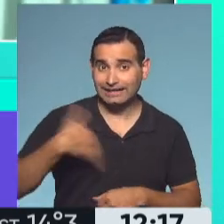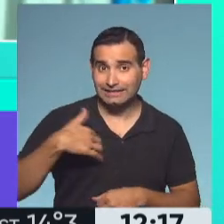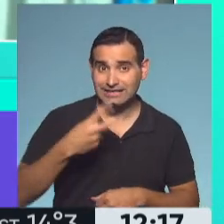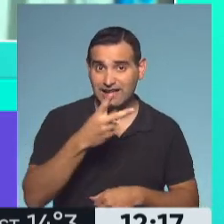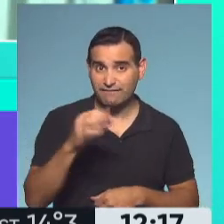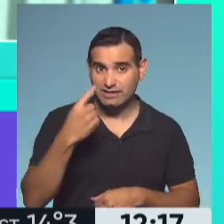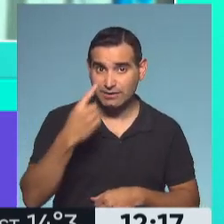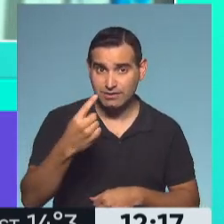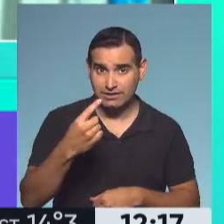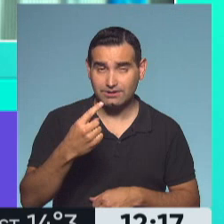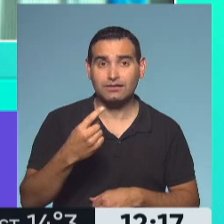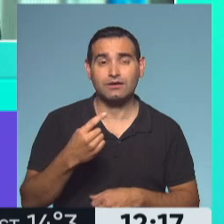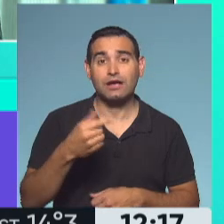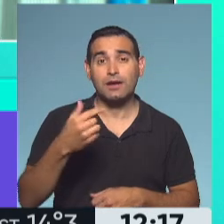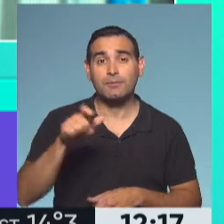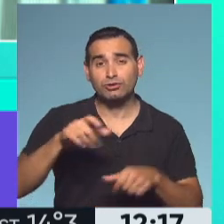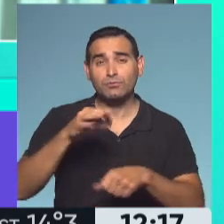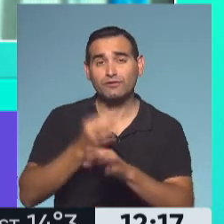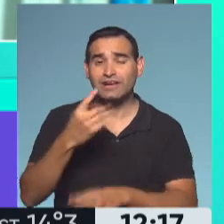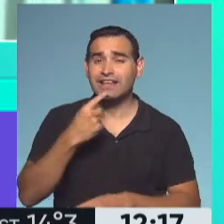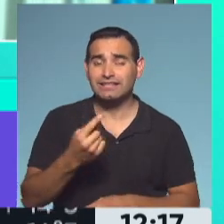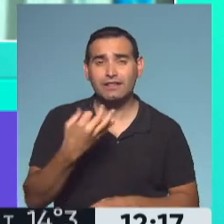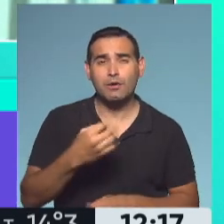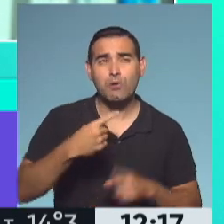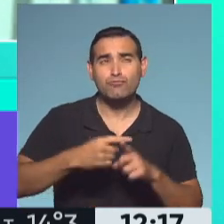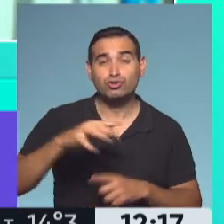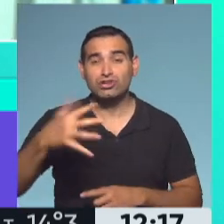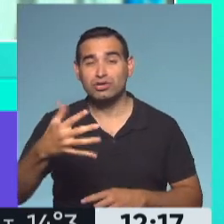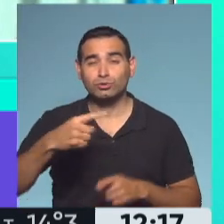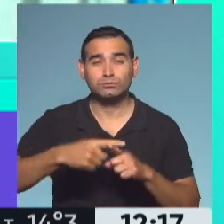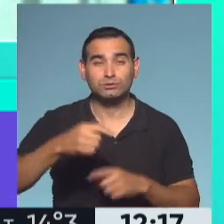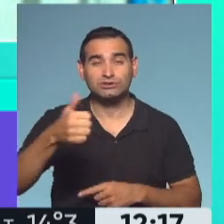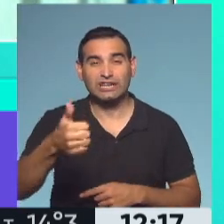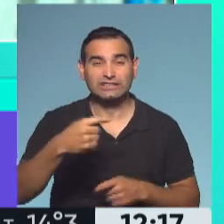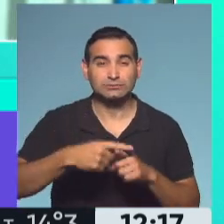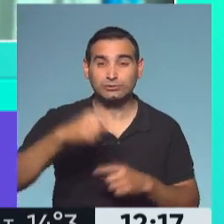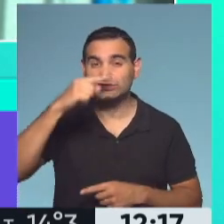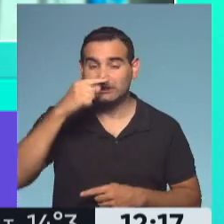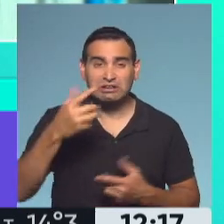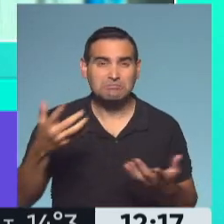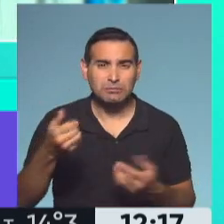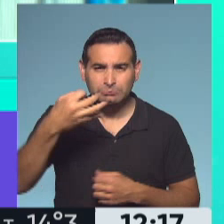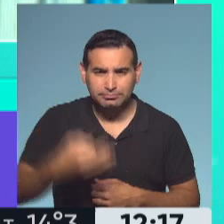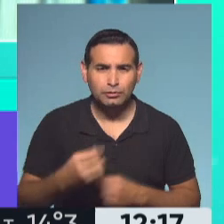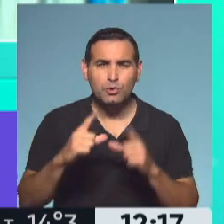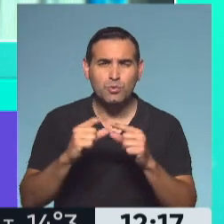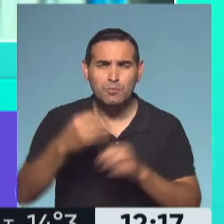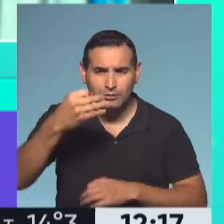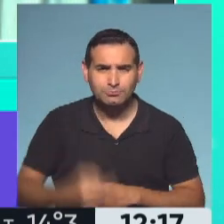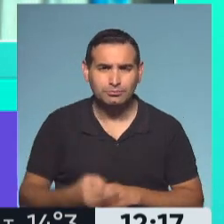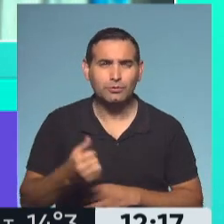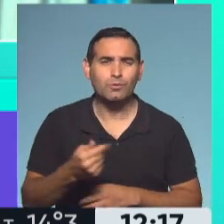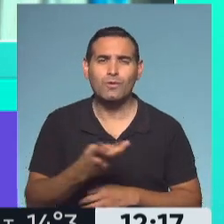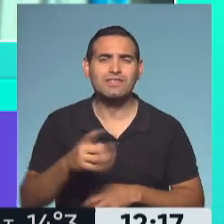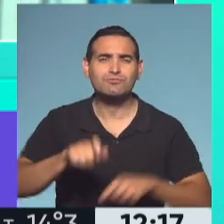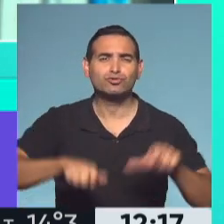este nivel de testeos? Porque algunos especialistas hablan que hay que multiplicarlo por 5, por 6, por 7. ¿Cuánto sería el número real de